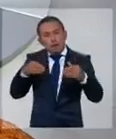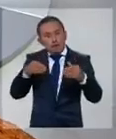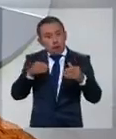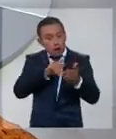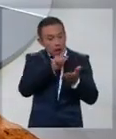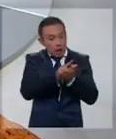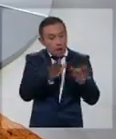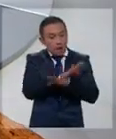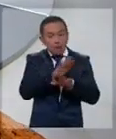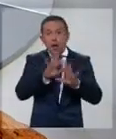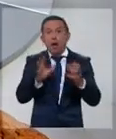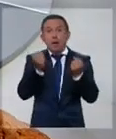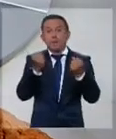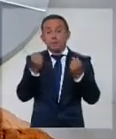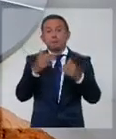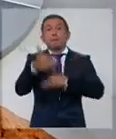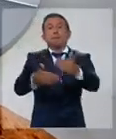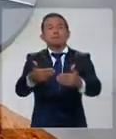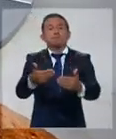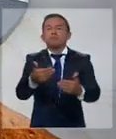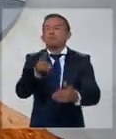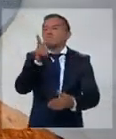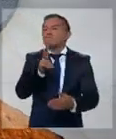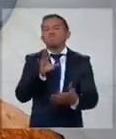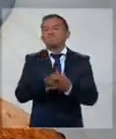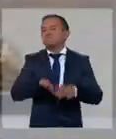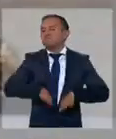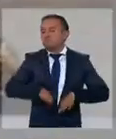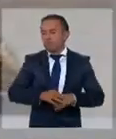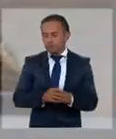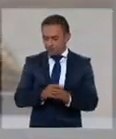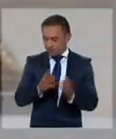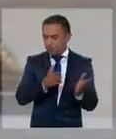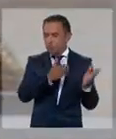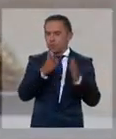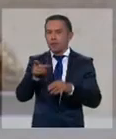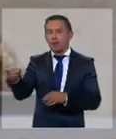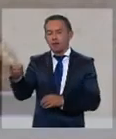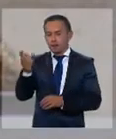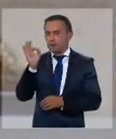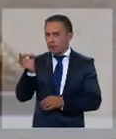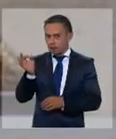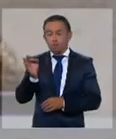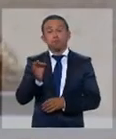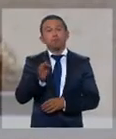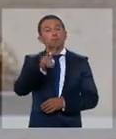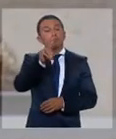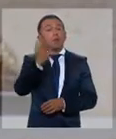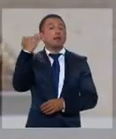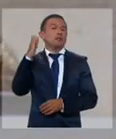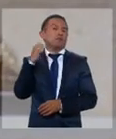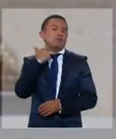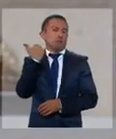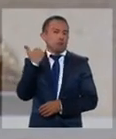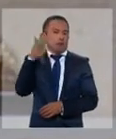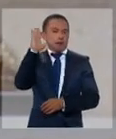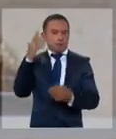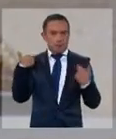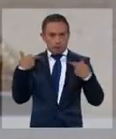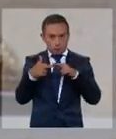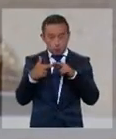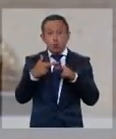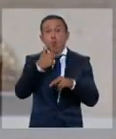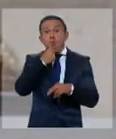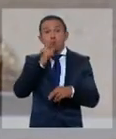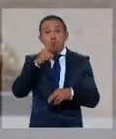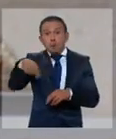Réplica, perdón. Réplica, candidato Anaya. Yo he sido maestro y por supuesto que estoy del lado de las maestras y de los maestros y no